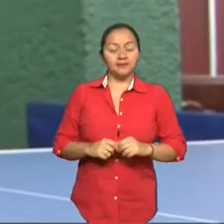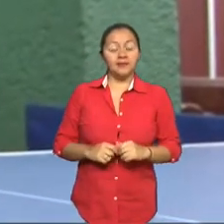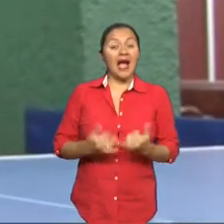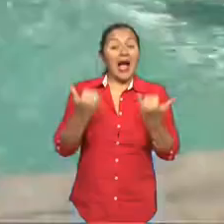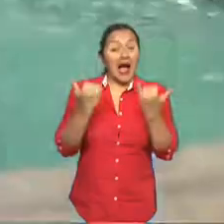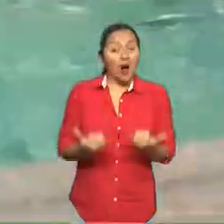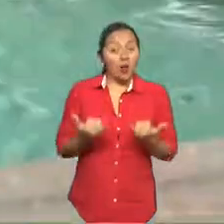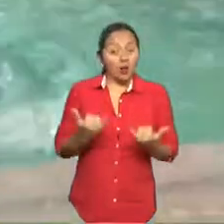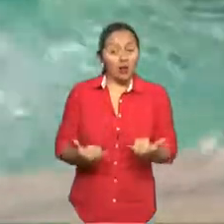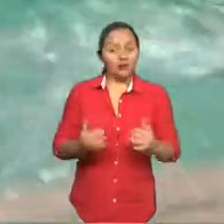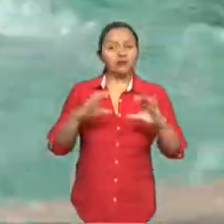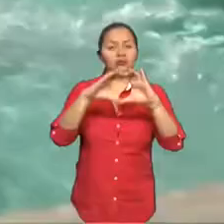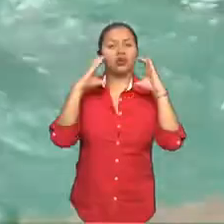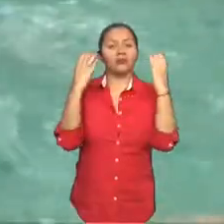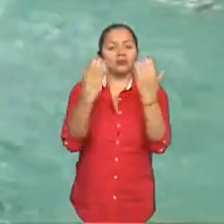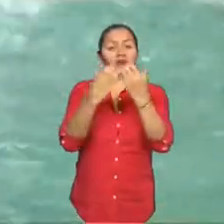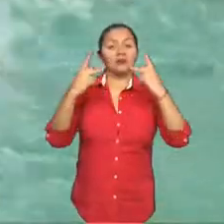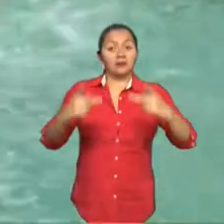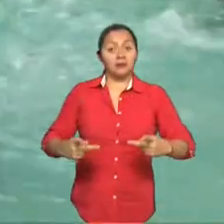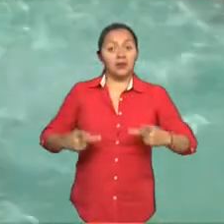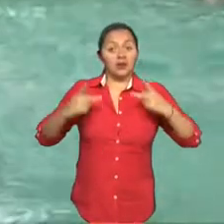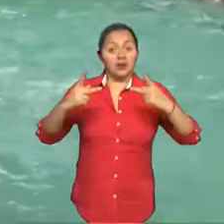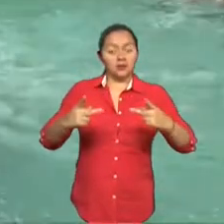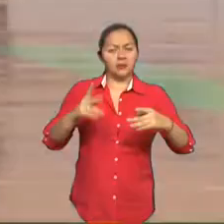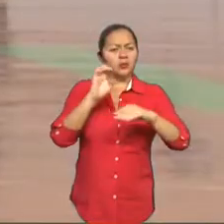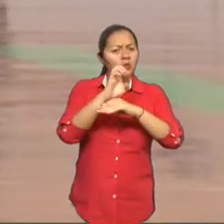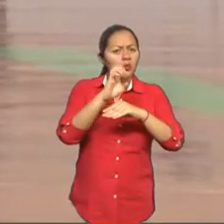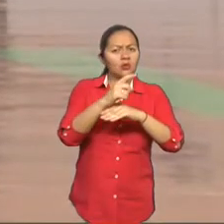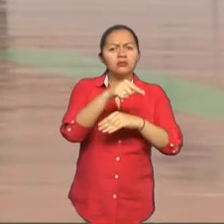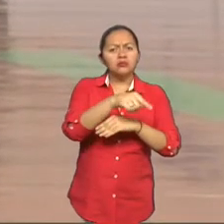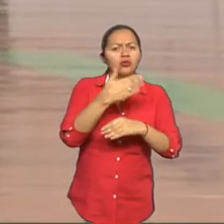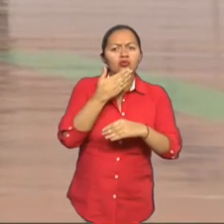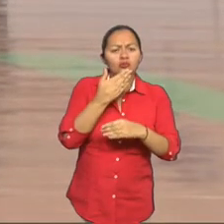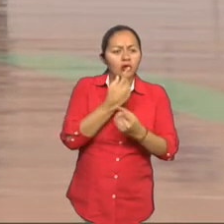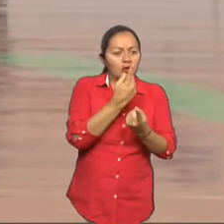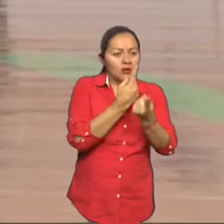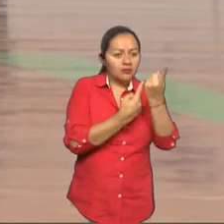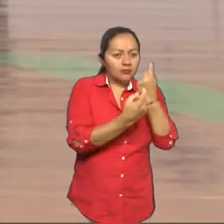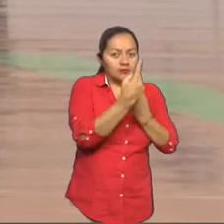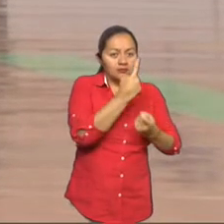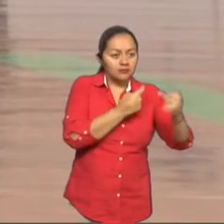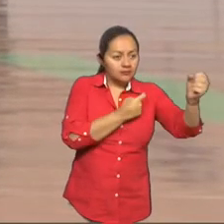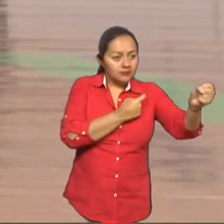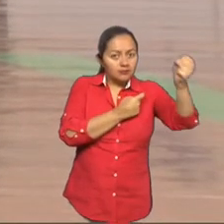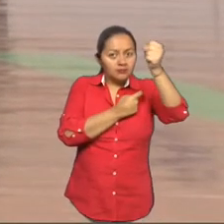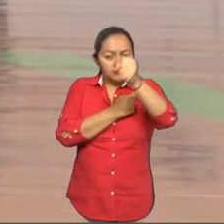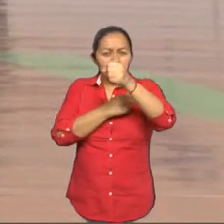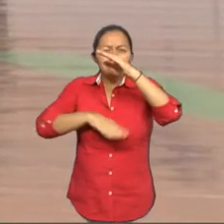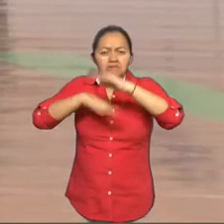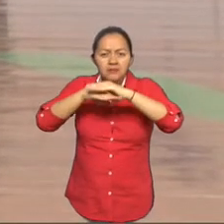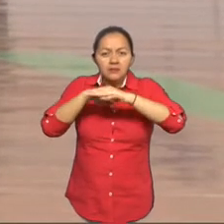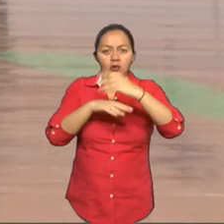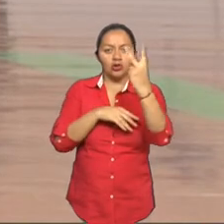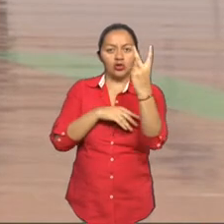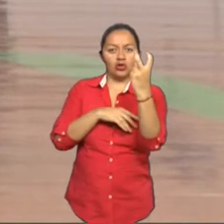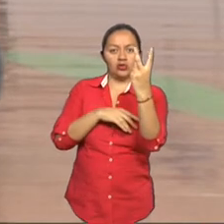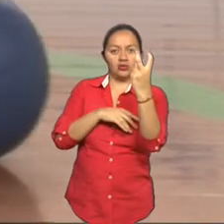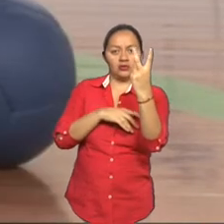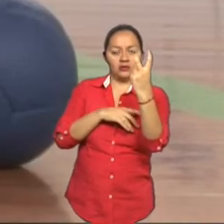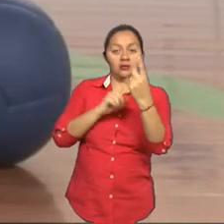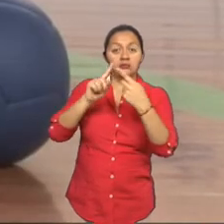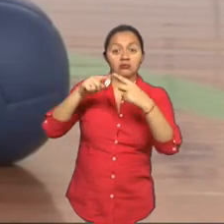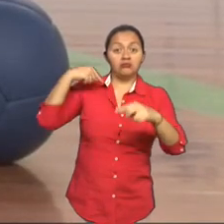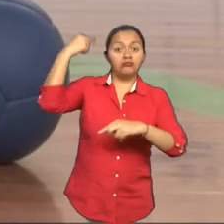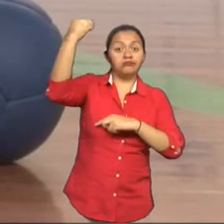Actualmente, el Comité Paralímpico Ecuatoriano busca la clasificación de al menos 12 deportistas para los Juegos Paralímpicos de